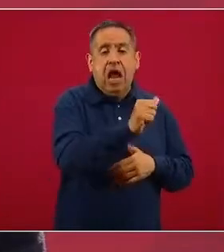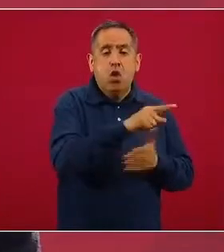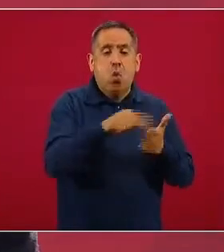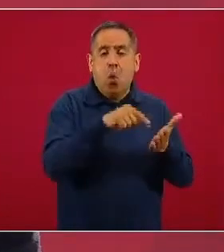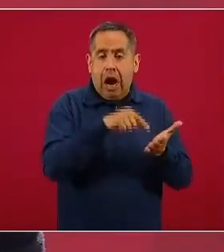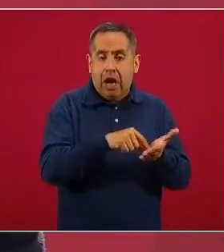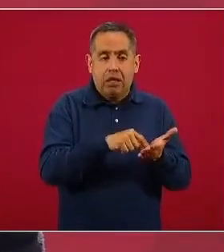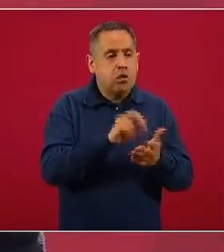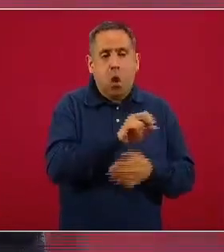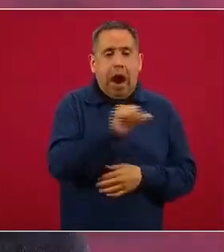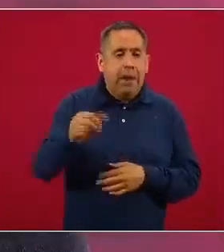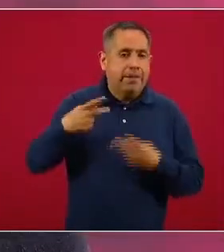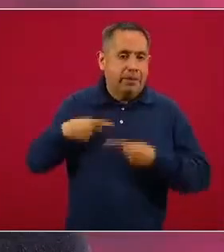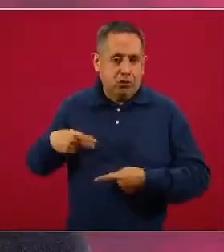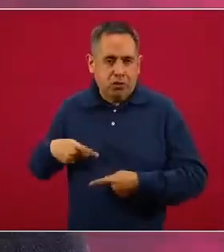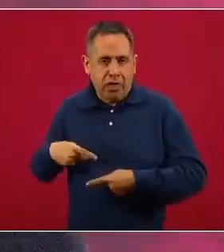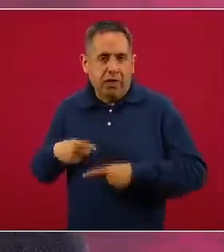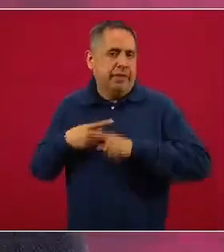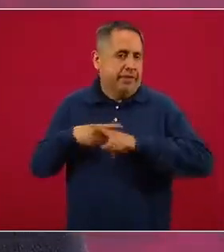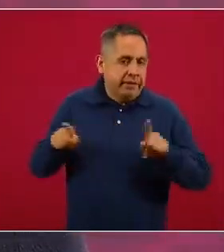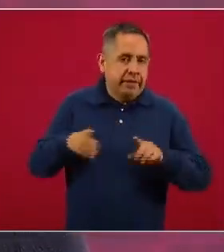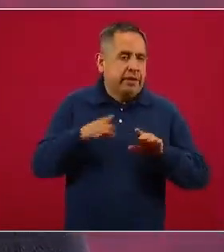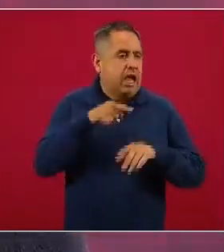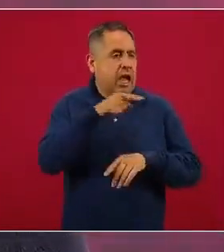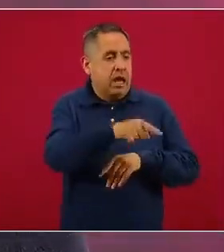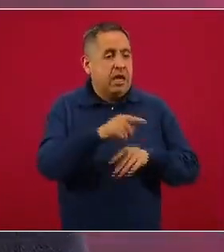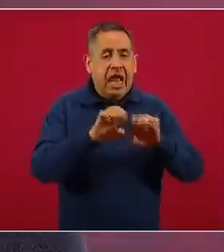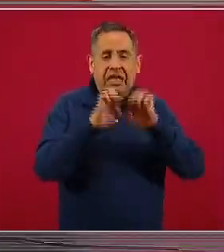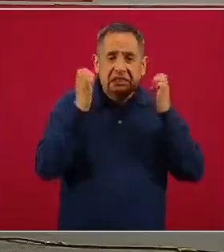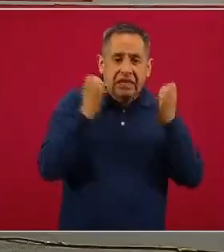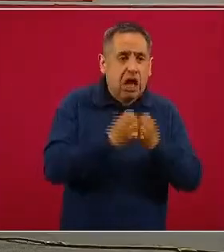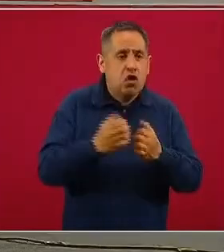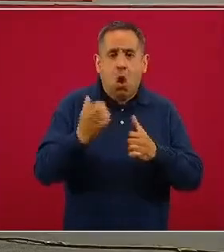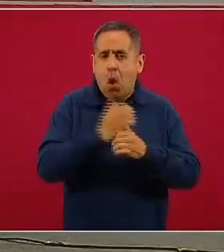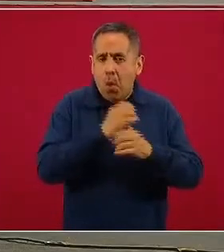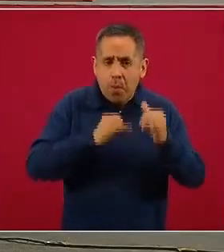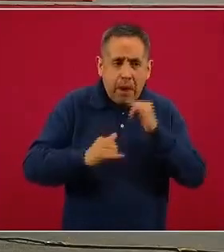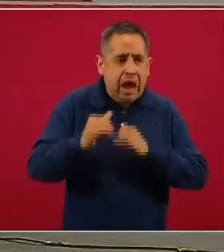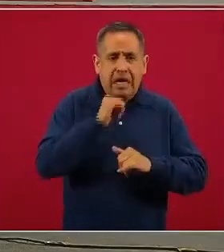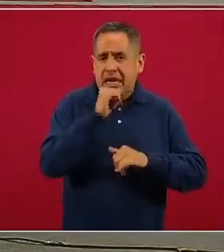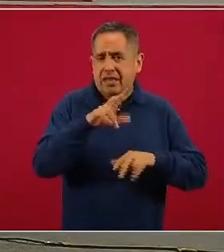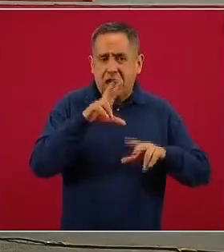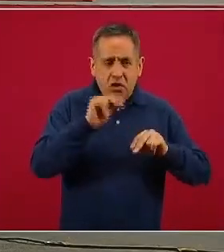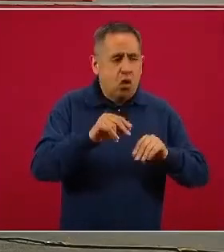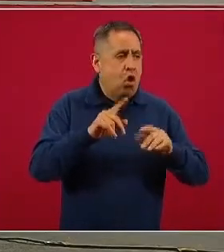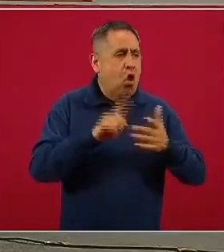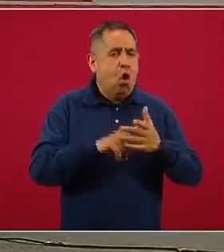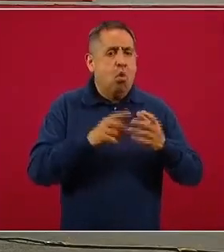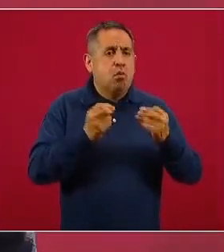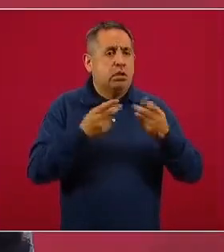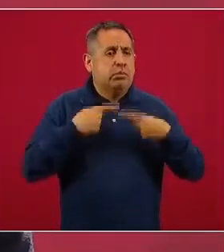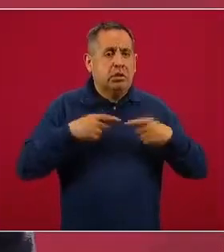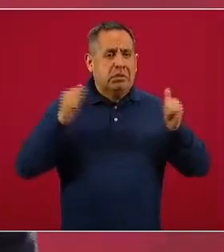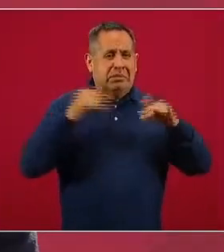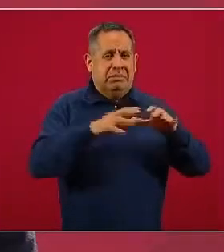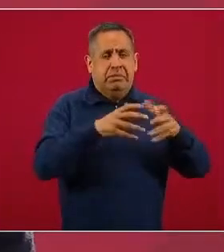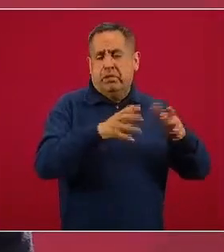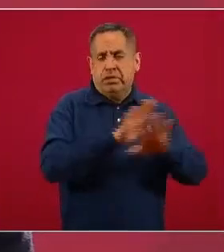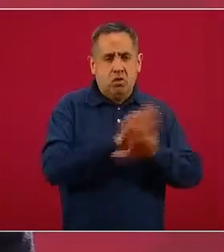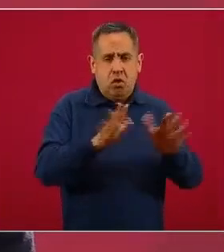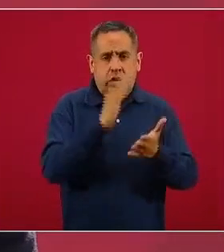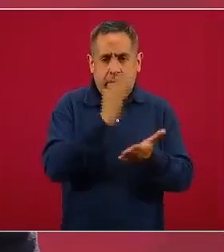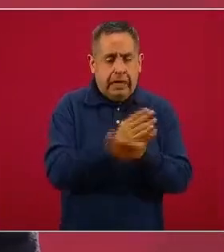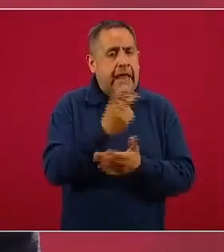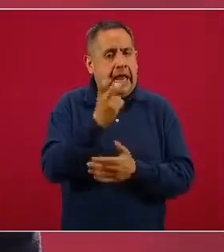se abran en un cierto nivel de riesgo los estadios, los bares, los lugares donde puede haber mucha congregación. Ese es realmente